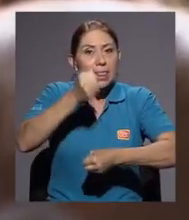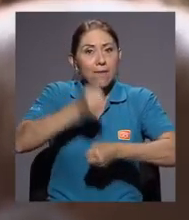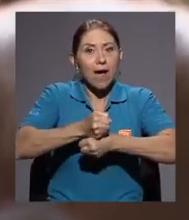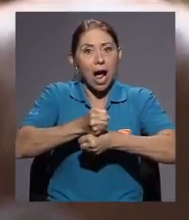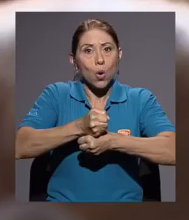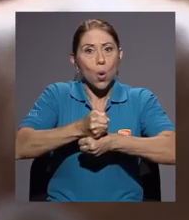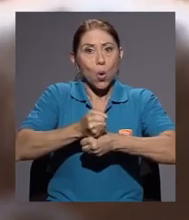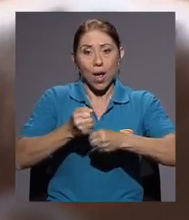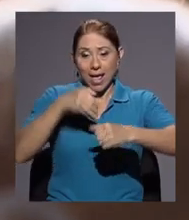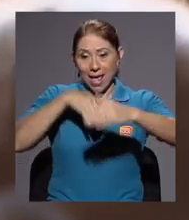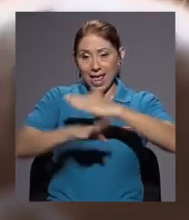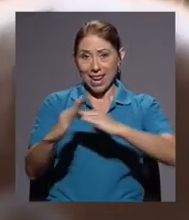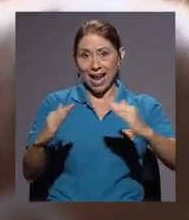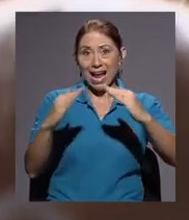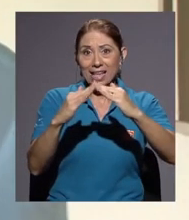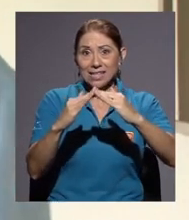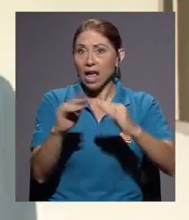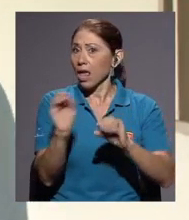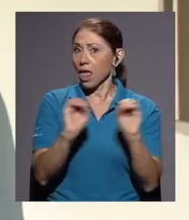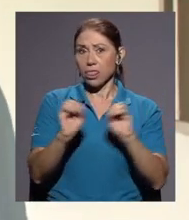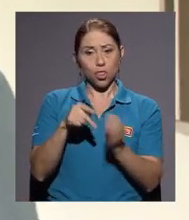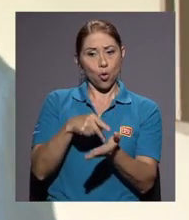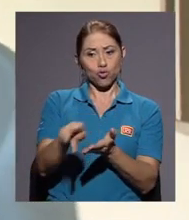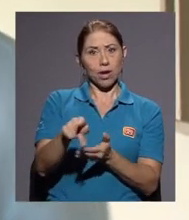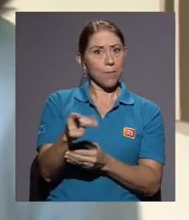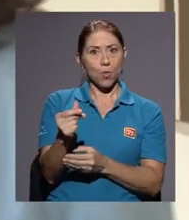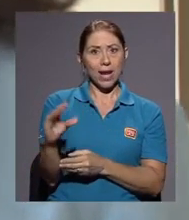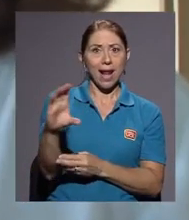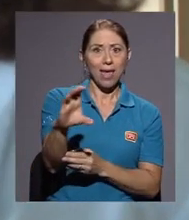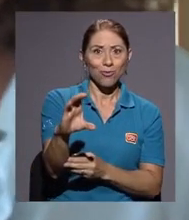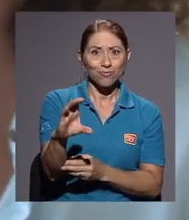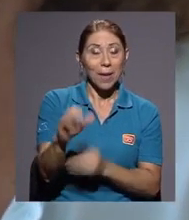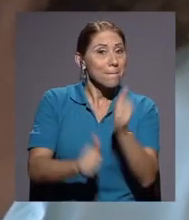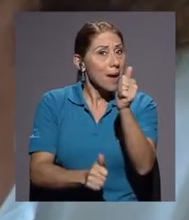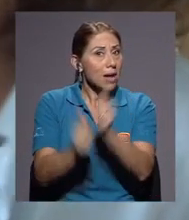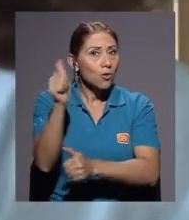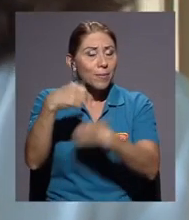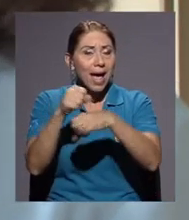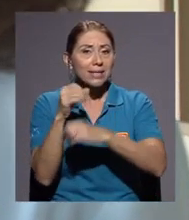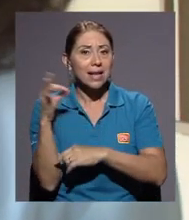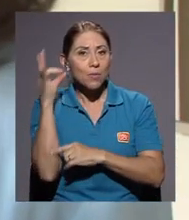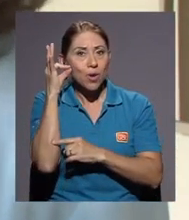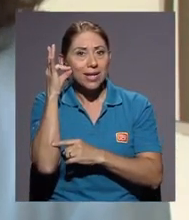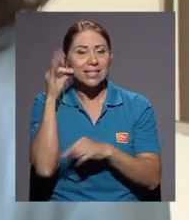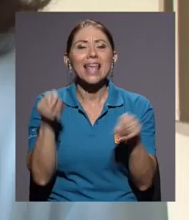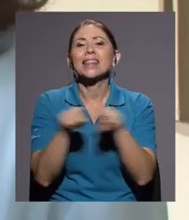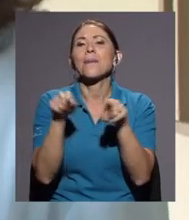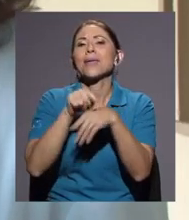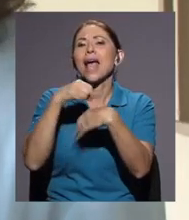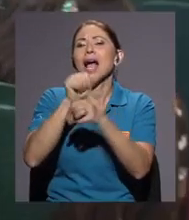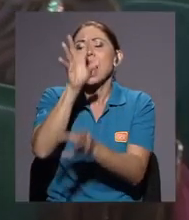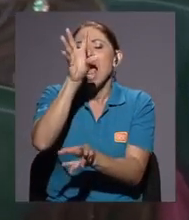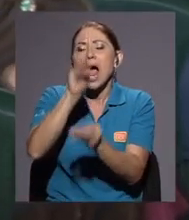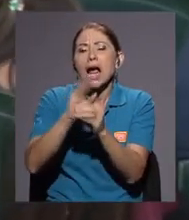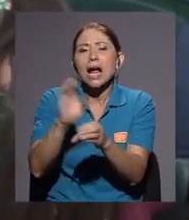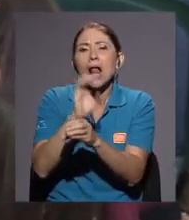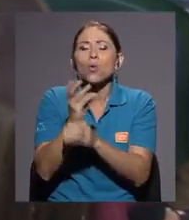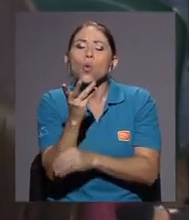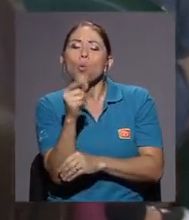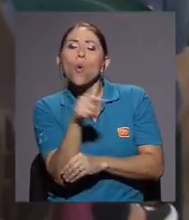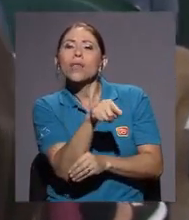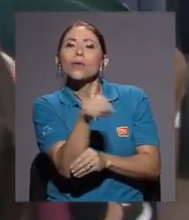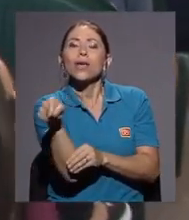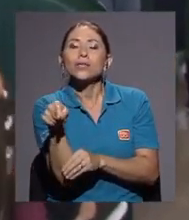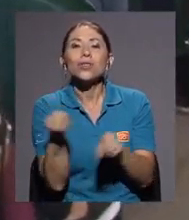las mujeres mayoritariamente, el cálculo de lo que valdría y cuál sería el porcentaje